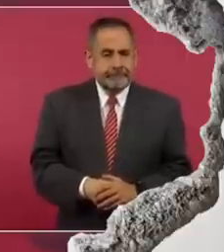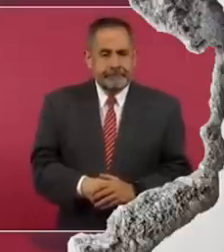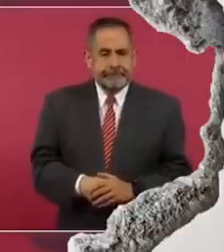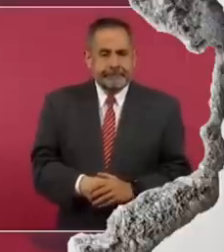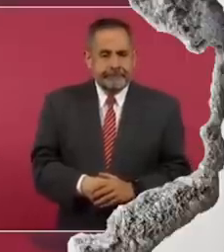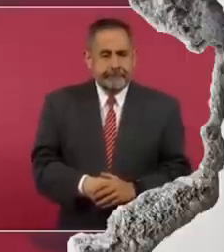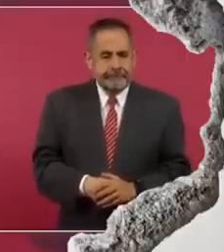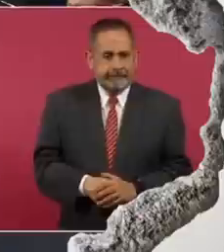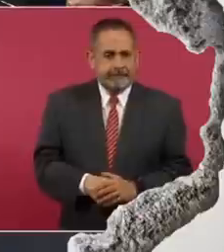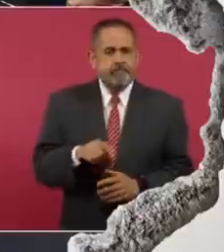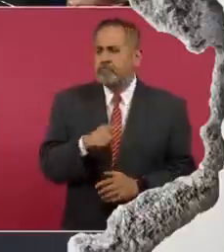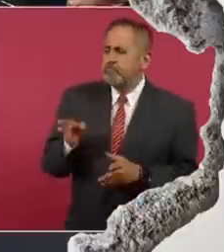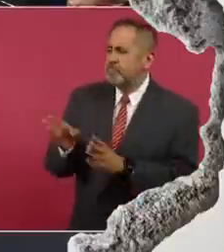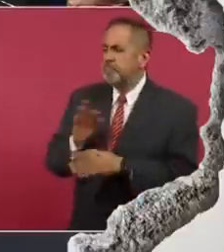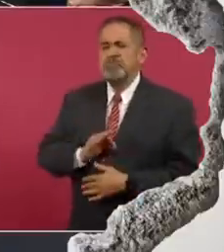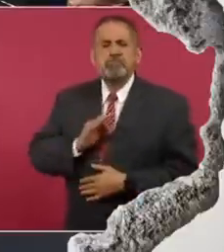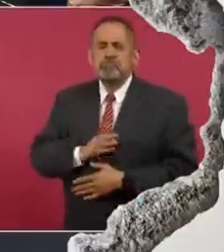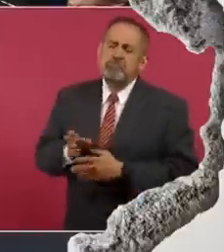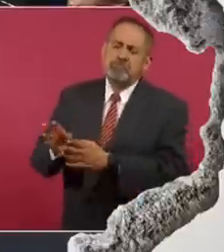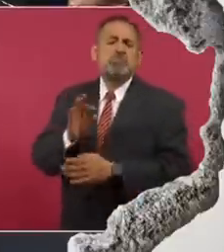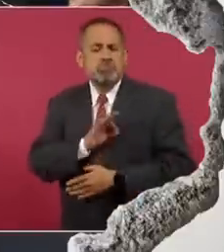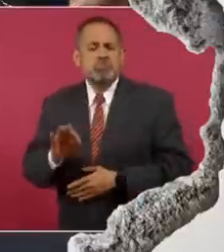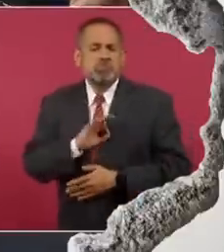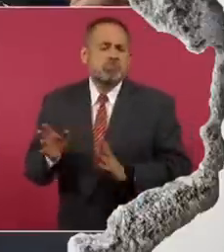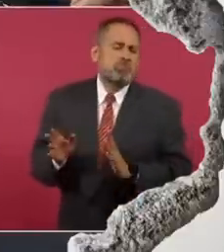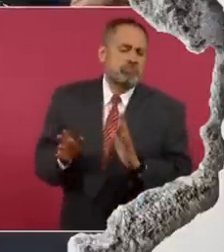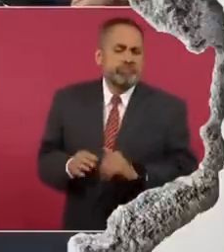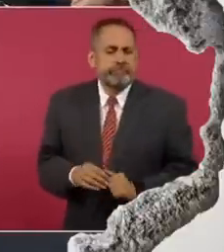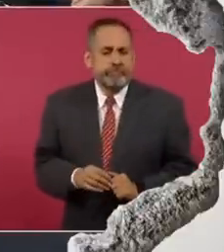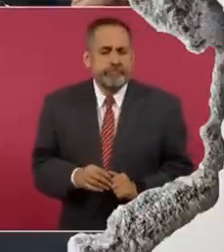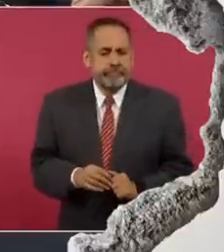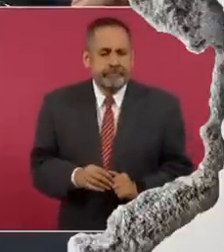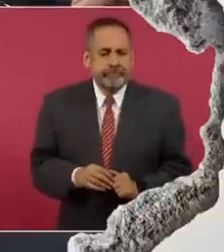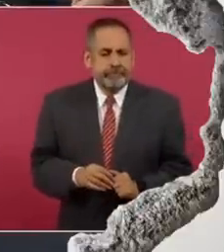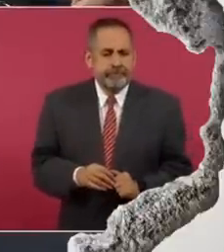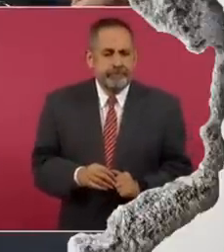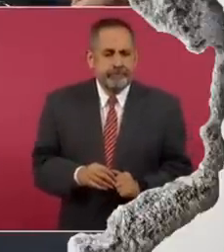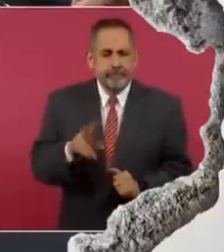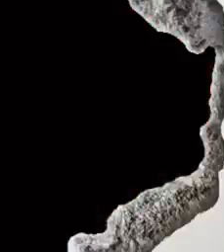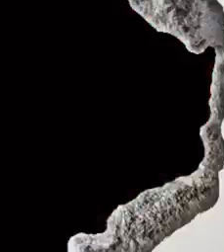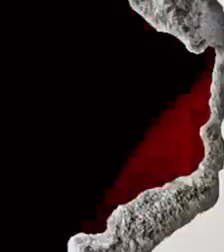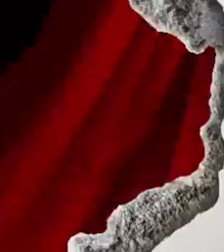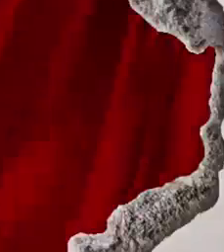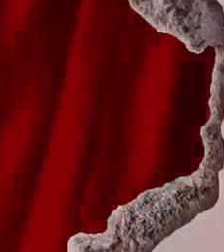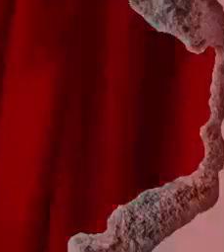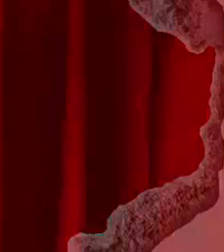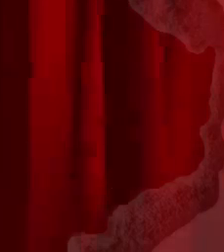formas de ser felices, y no olvidar el cuento de León Tolstoy.